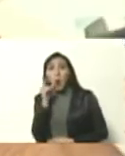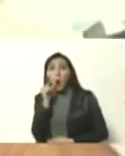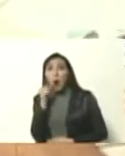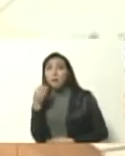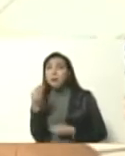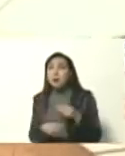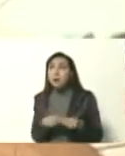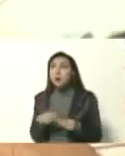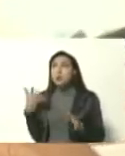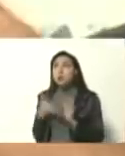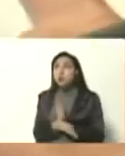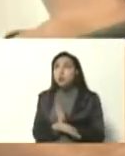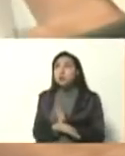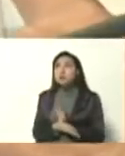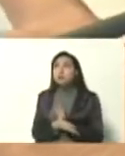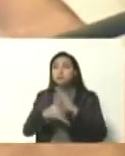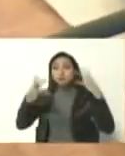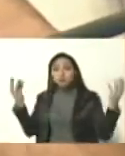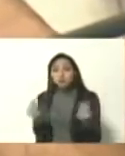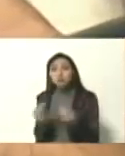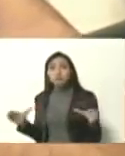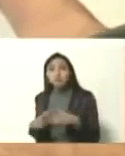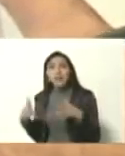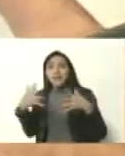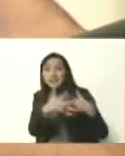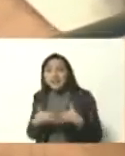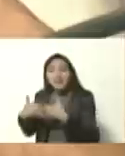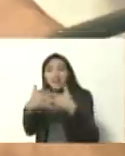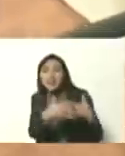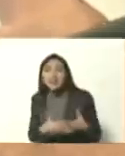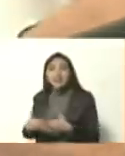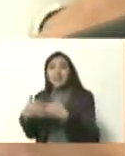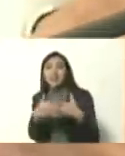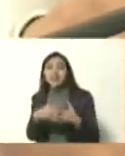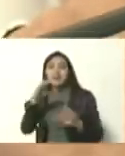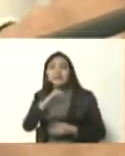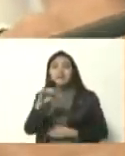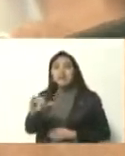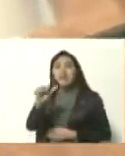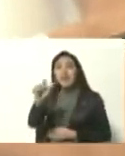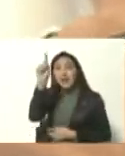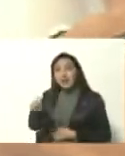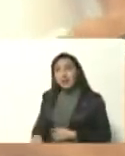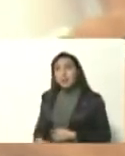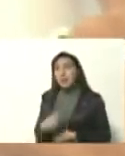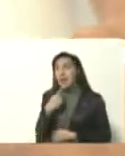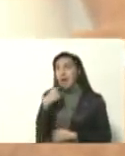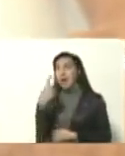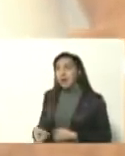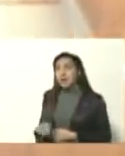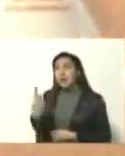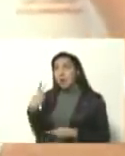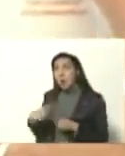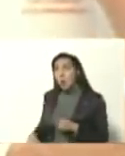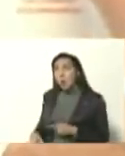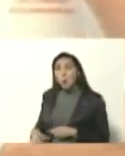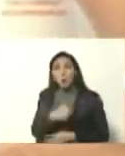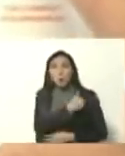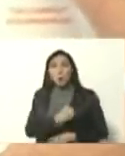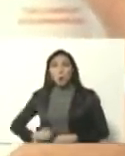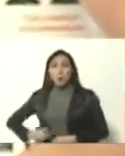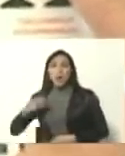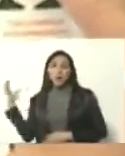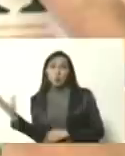Agencia Central de Inteligencia de Estados Unidos y la Dirección Nacional de Inteligencia Colombiana, que le reporta directamente a Iván Duque de todas las